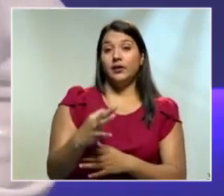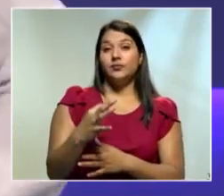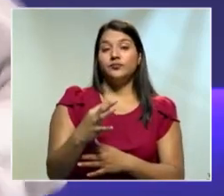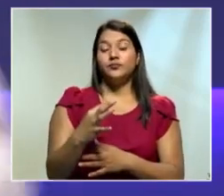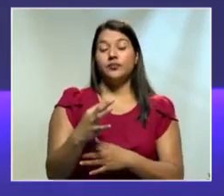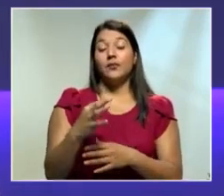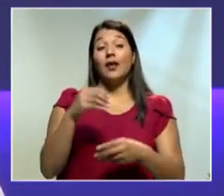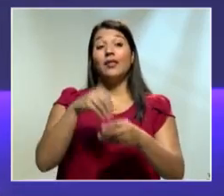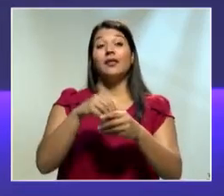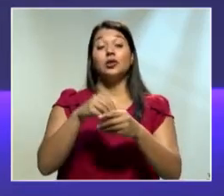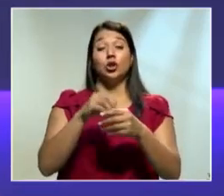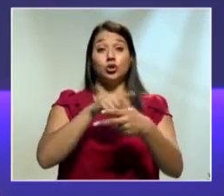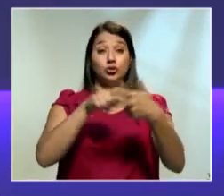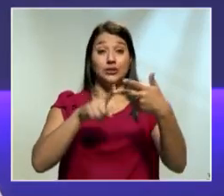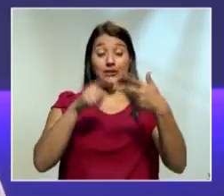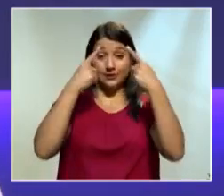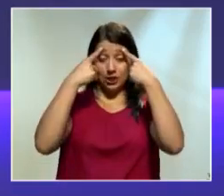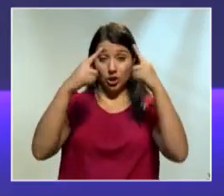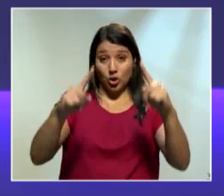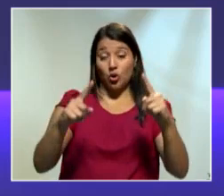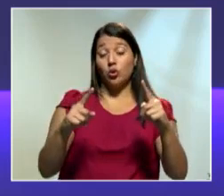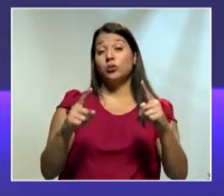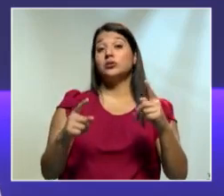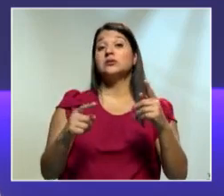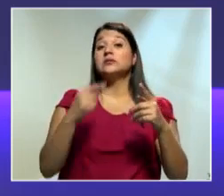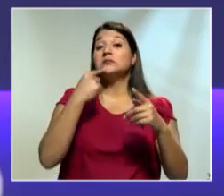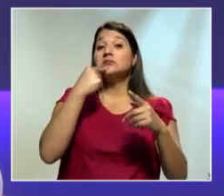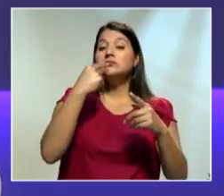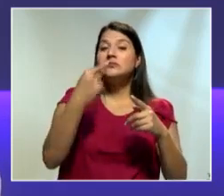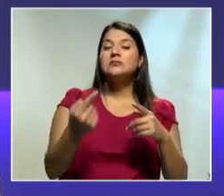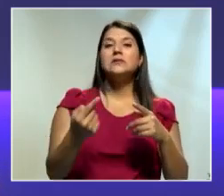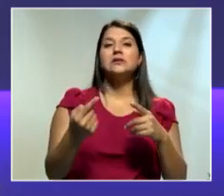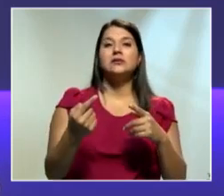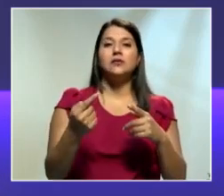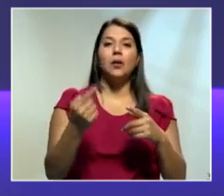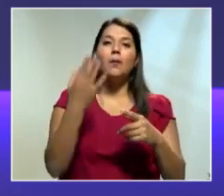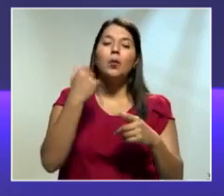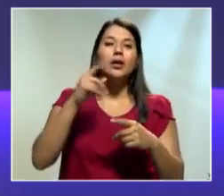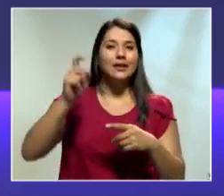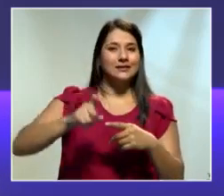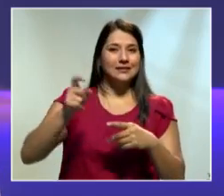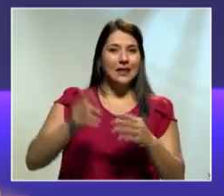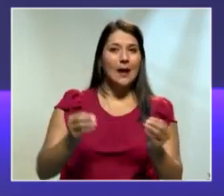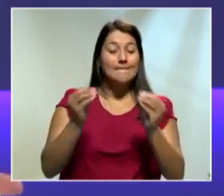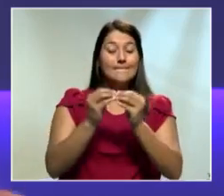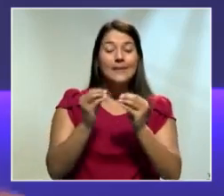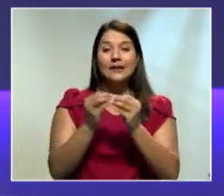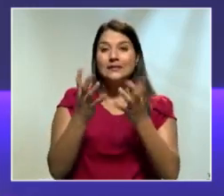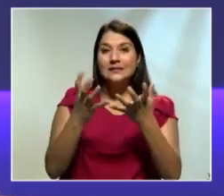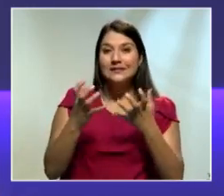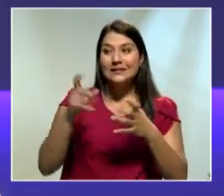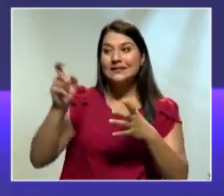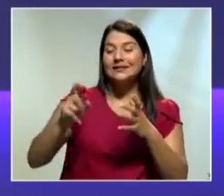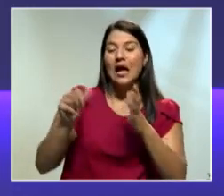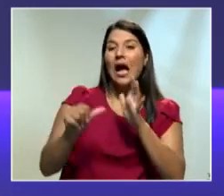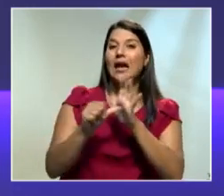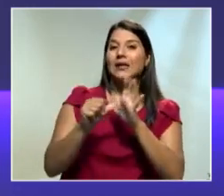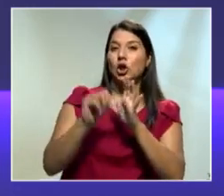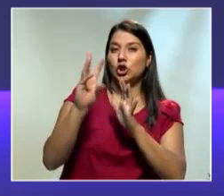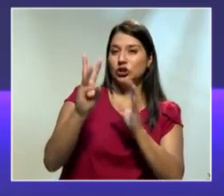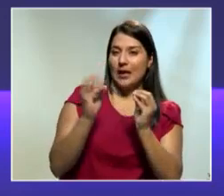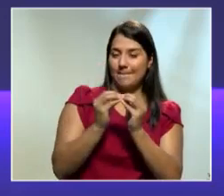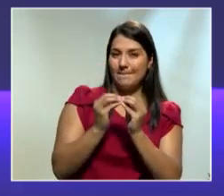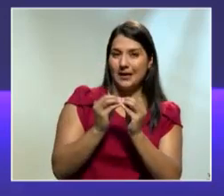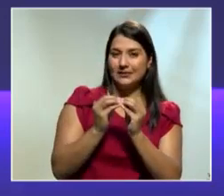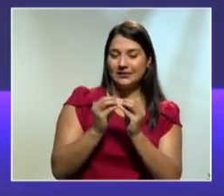los 3 grandes logros, a pesar de que se diga que fue una COP fallida porque en efecto se ocupaba mayor ambición y se ocupaba un artículo 6 robusto, creo